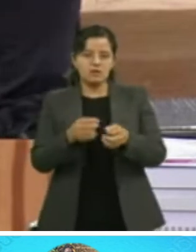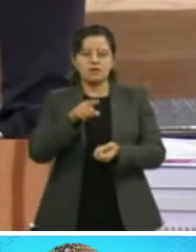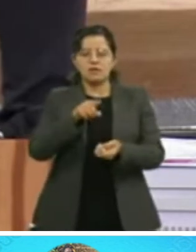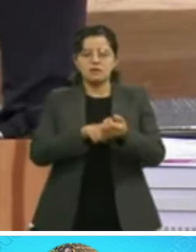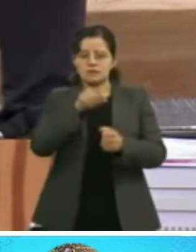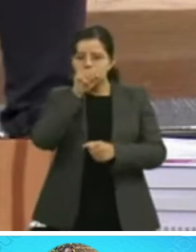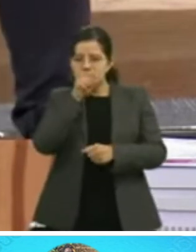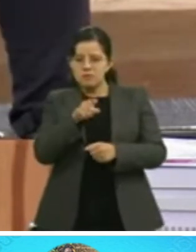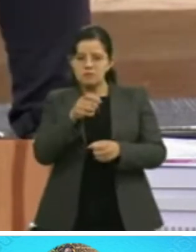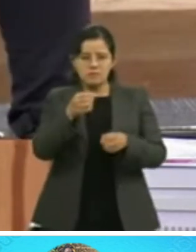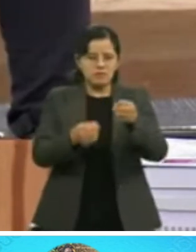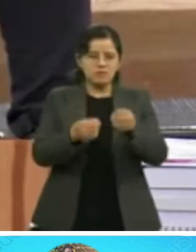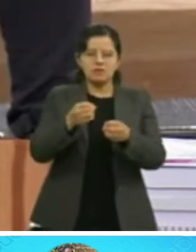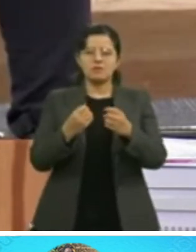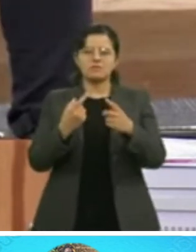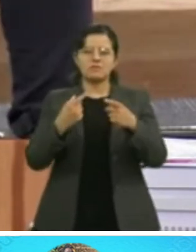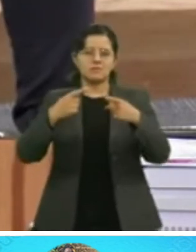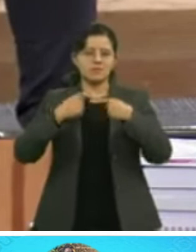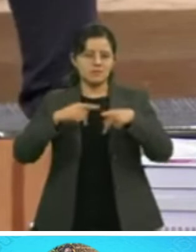Corte, magistrados,